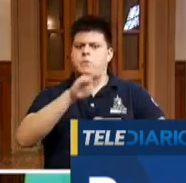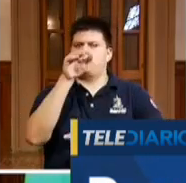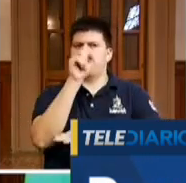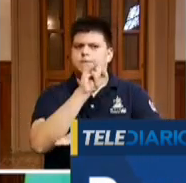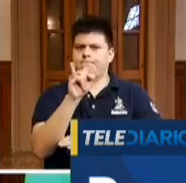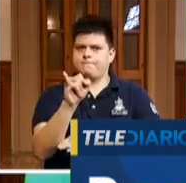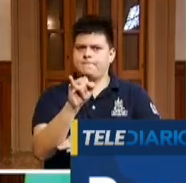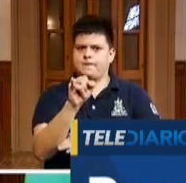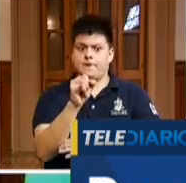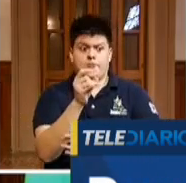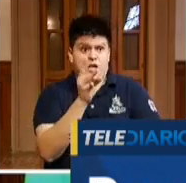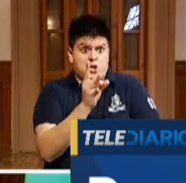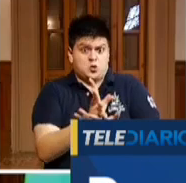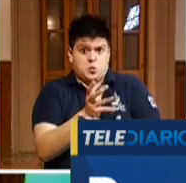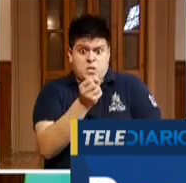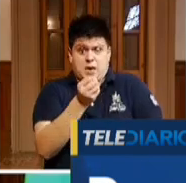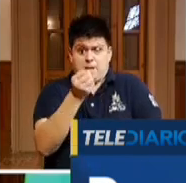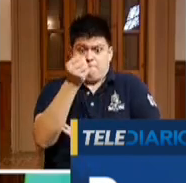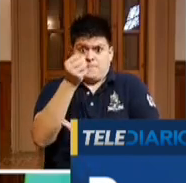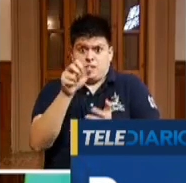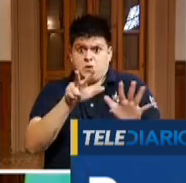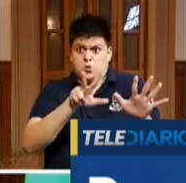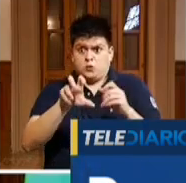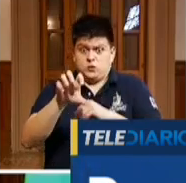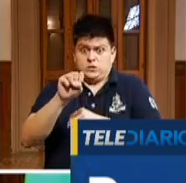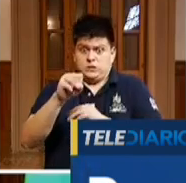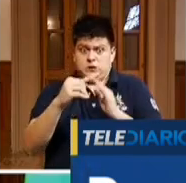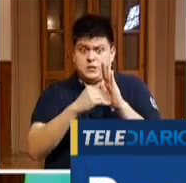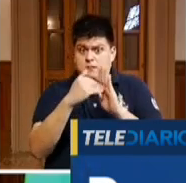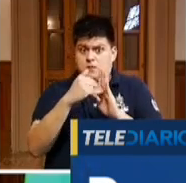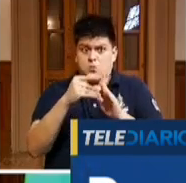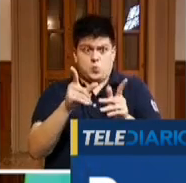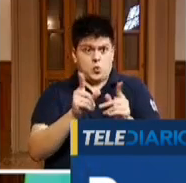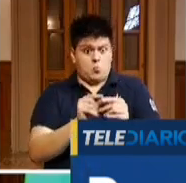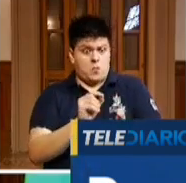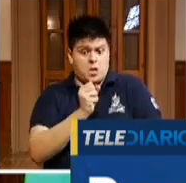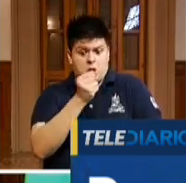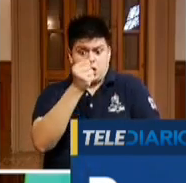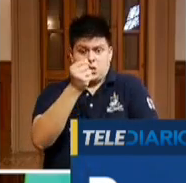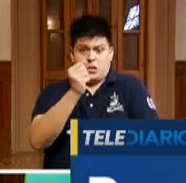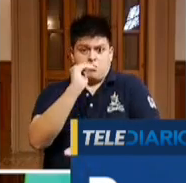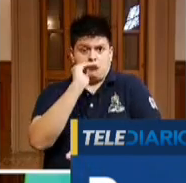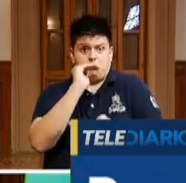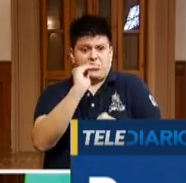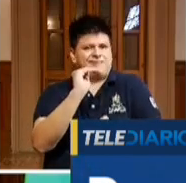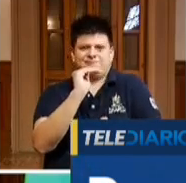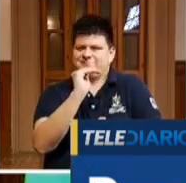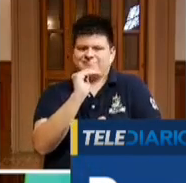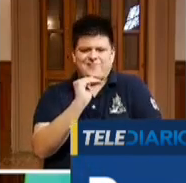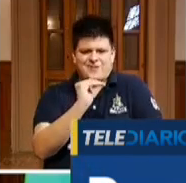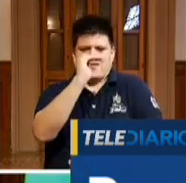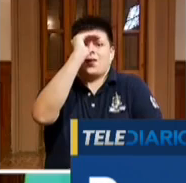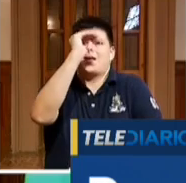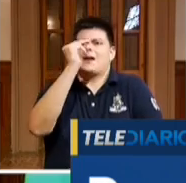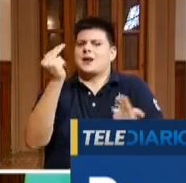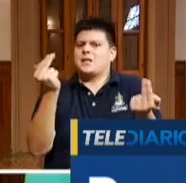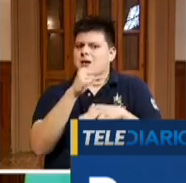no completaremos con esos 860 millones, necesitamos reactivar la economía más